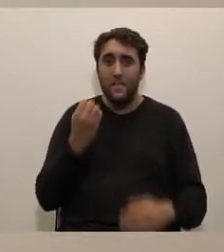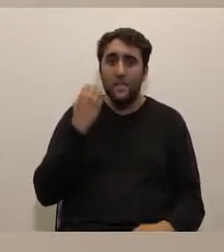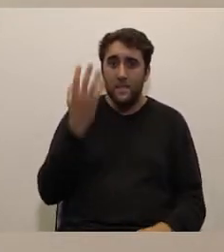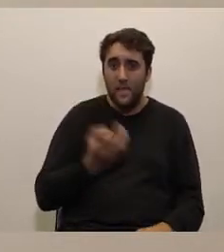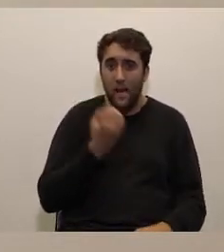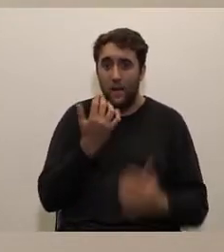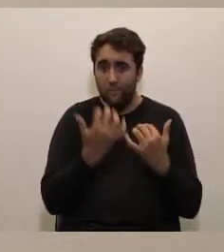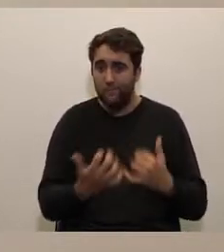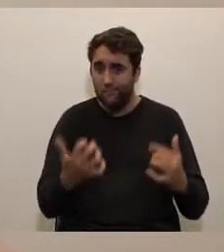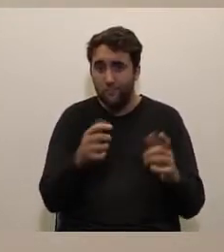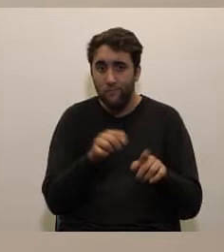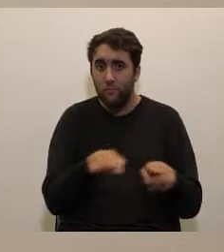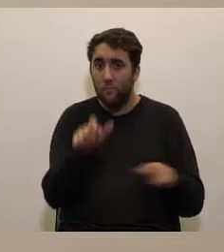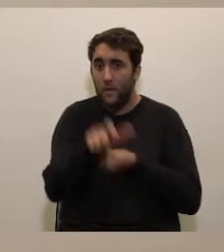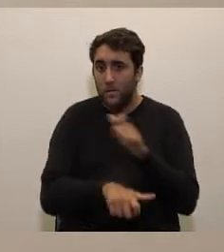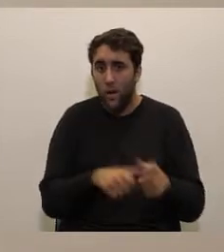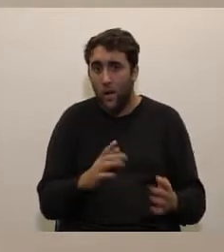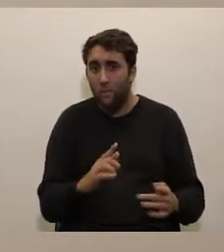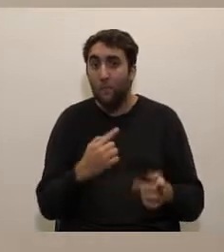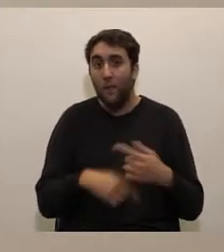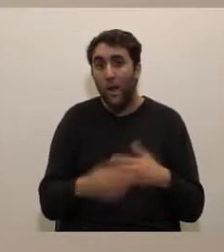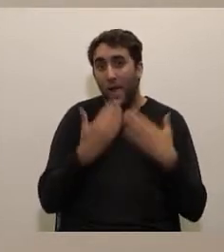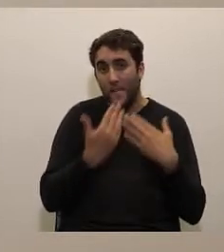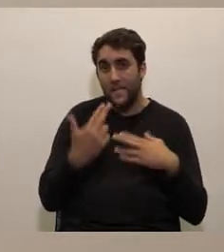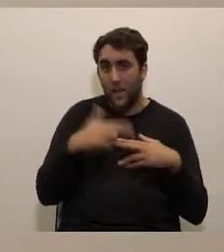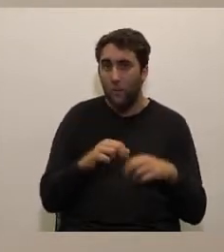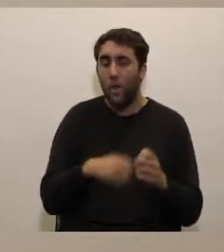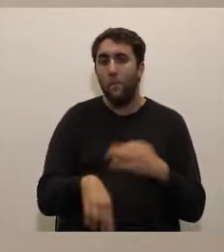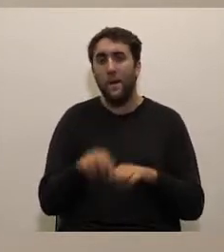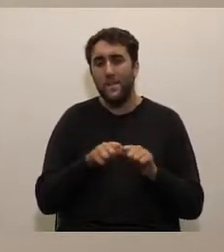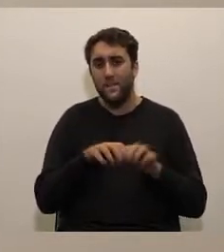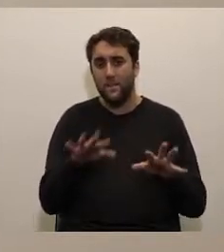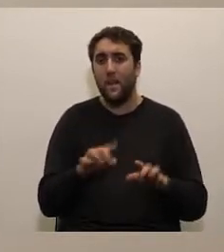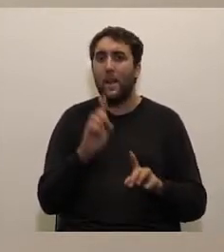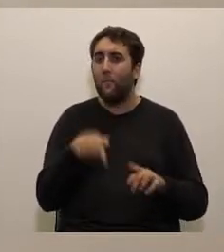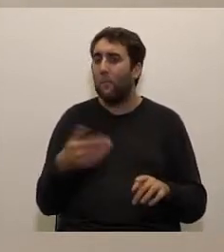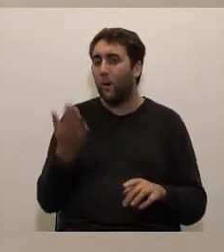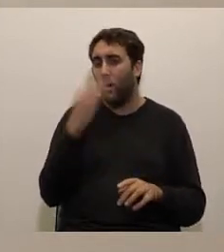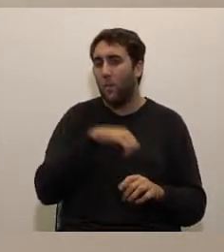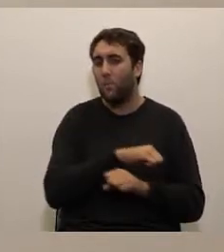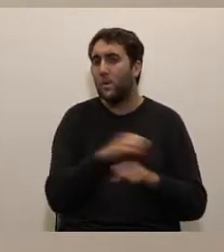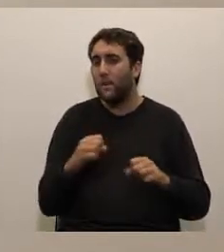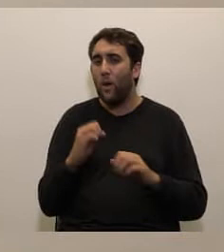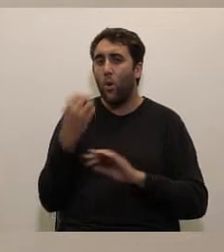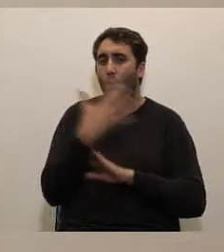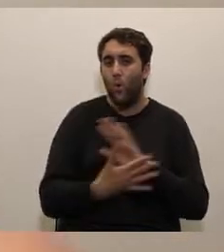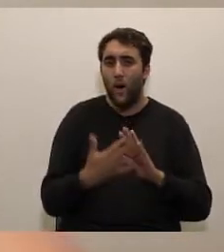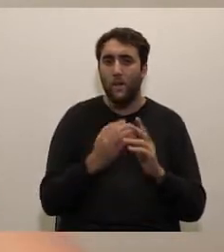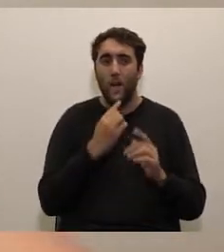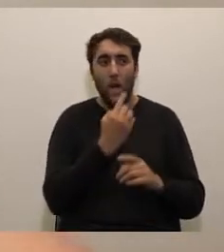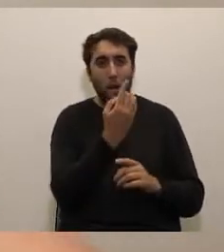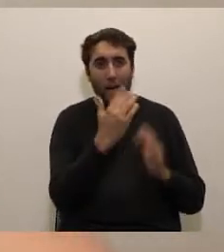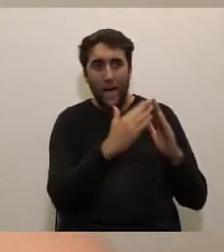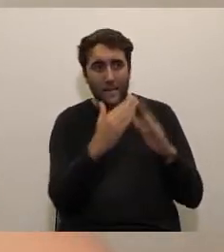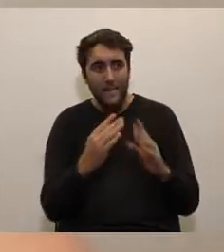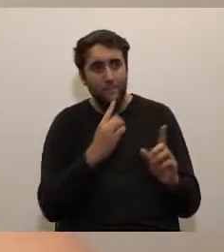entonces mano a mano me refiero, y tampoco podemos ir de a uno a distintos rincones del país. Entonces,